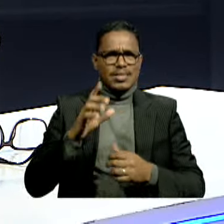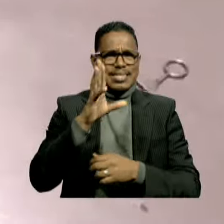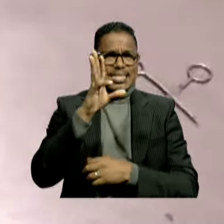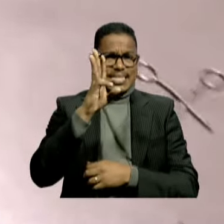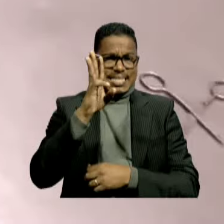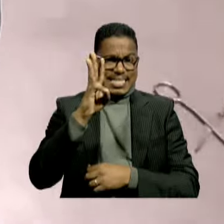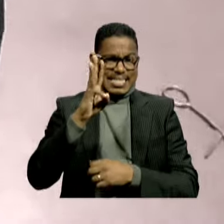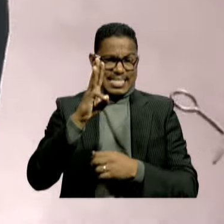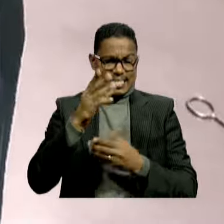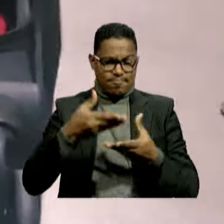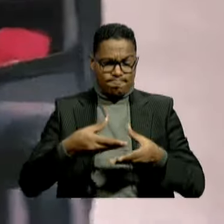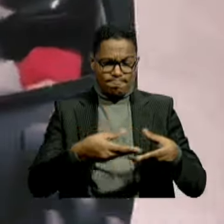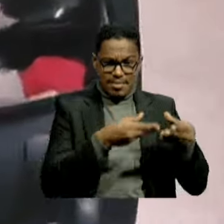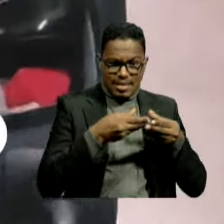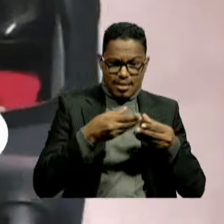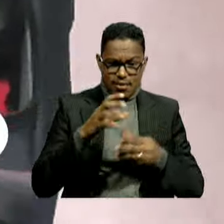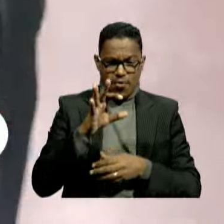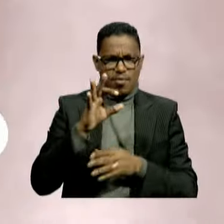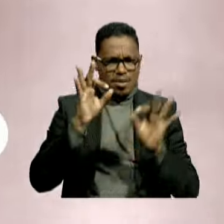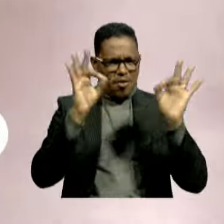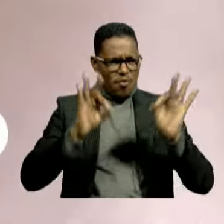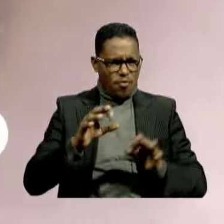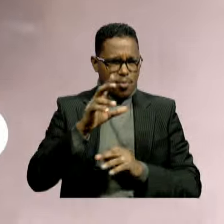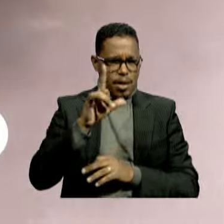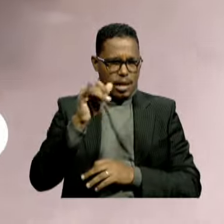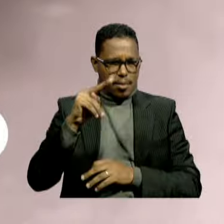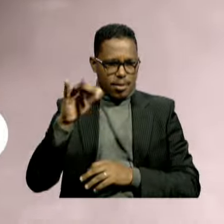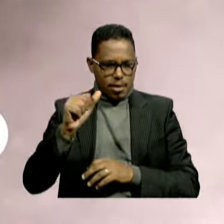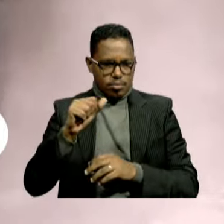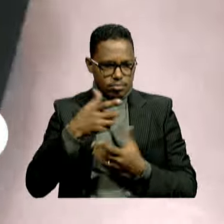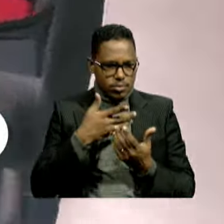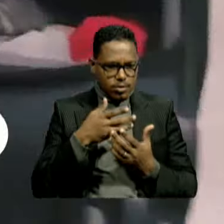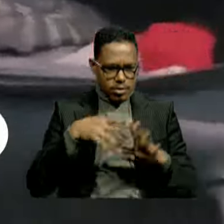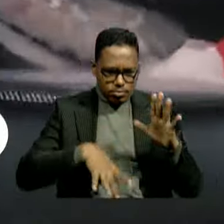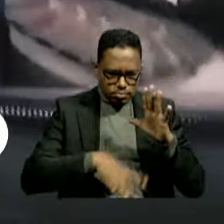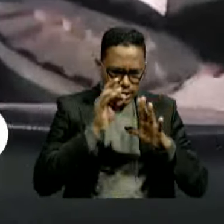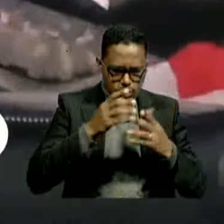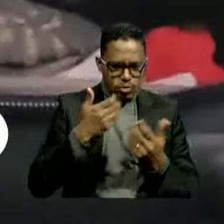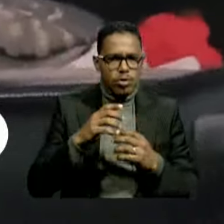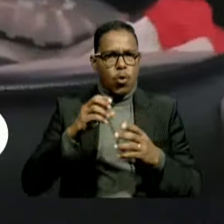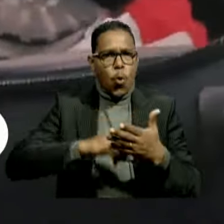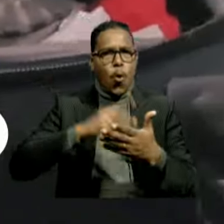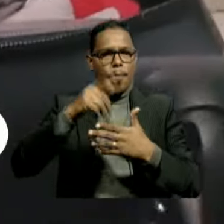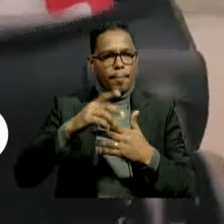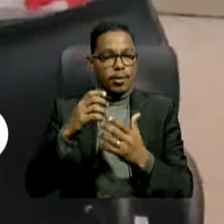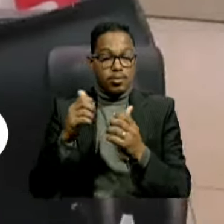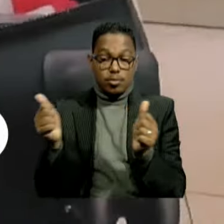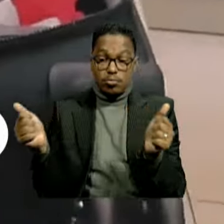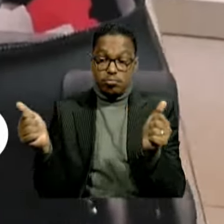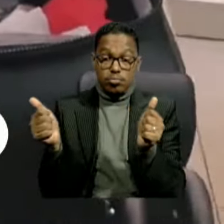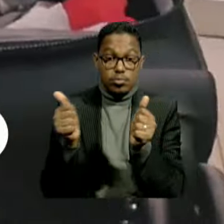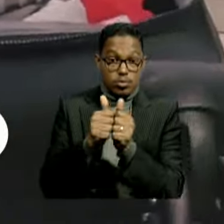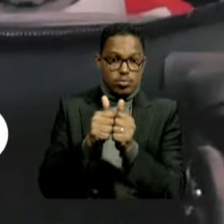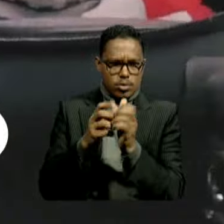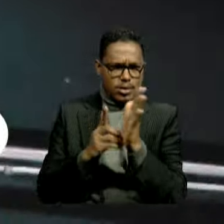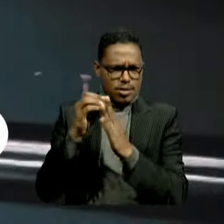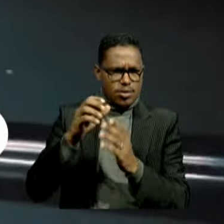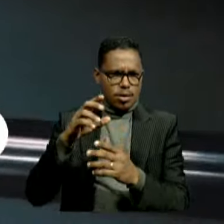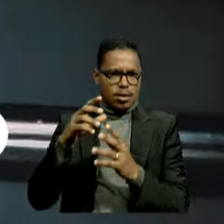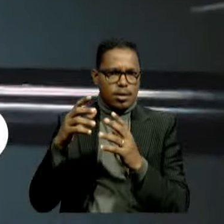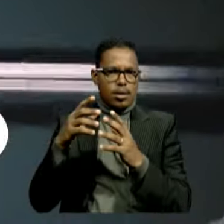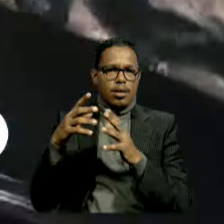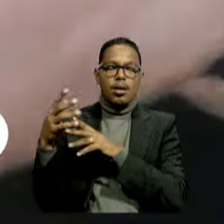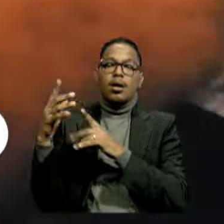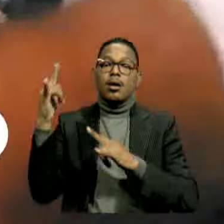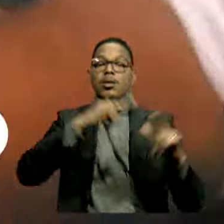forma de láminas, presumiblemente cocaína, fueron incautados mediante un operativo de interdicción conjunta desarrollada en el Aeropuerto